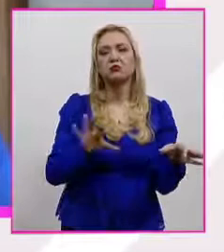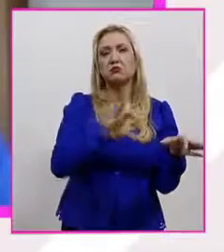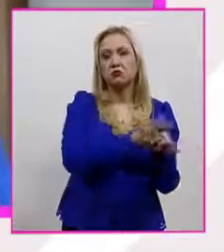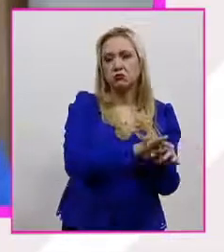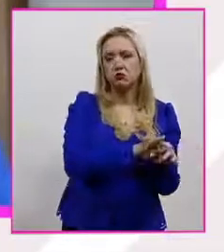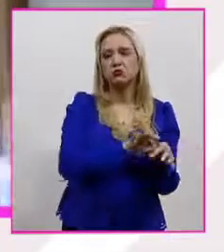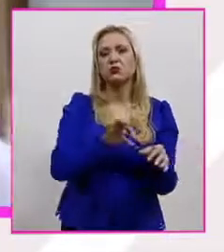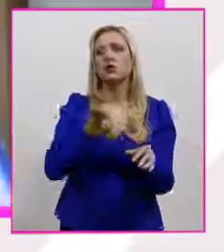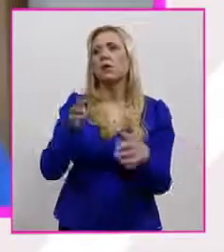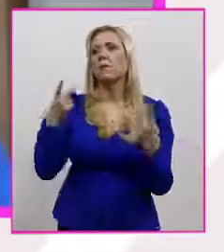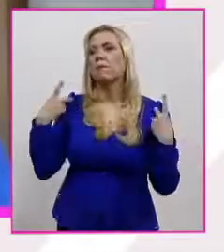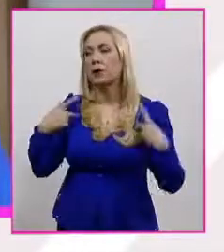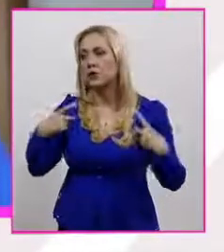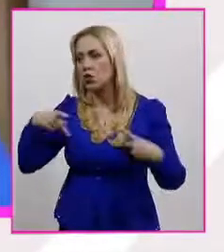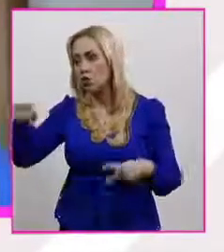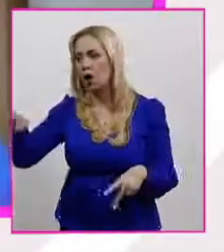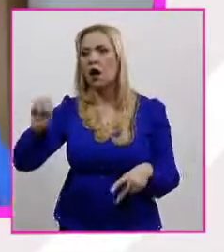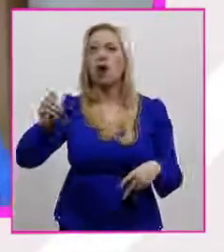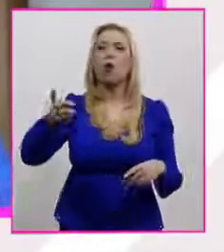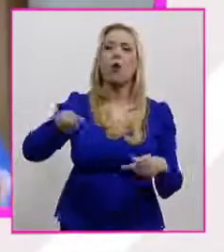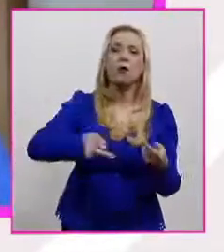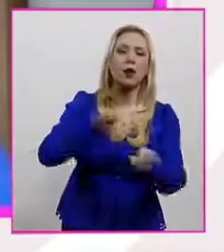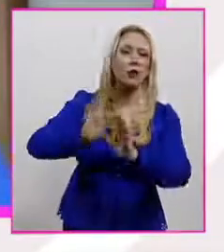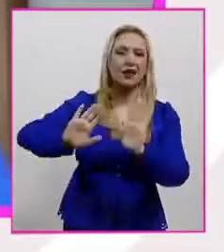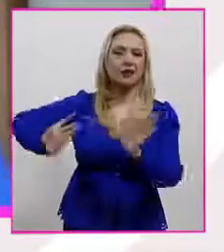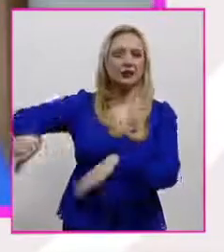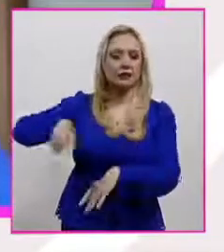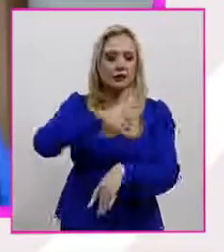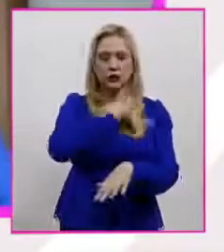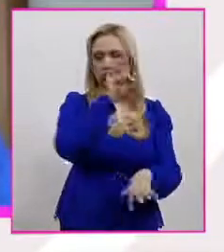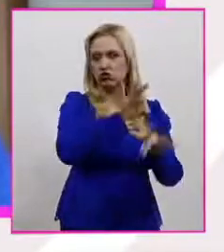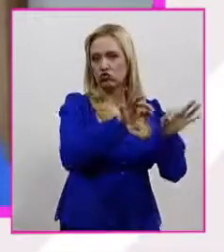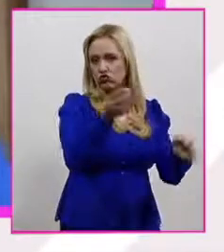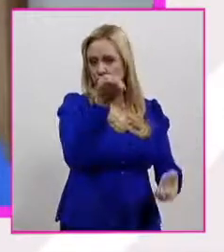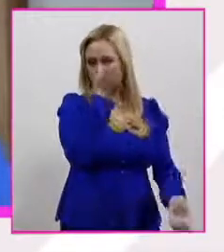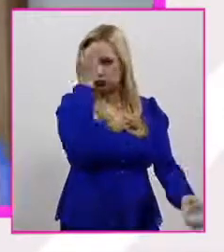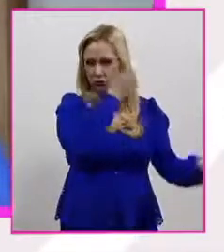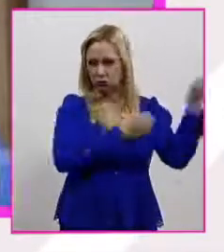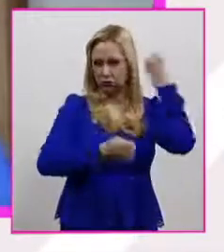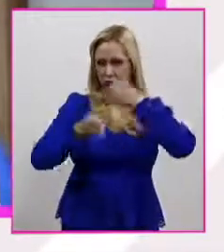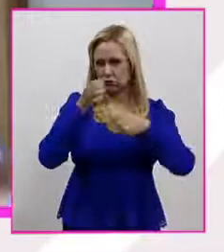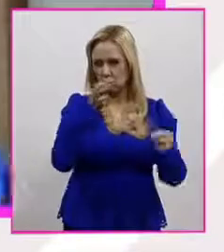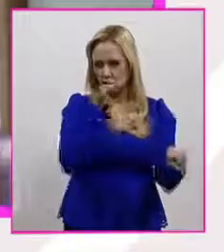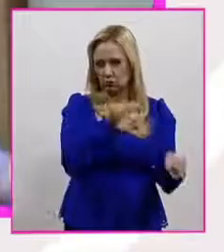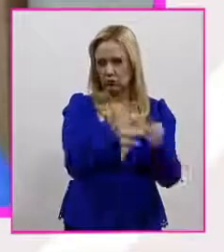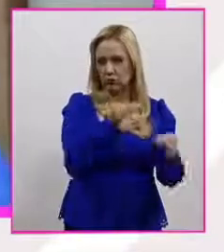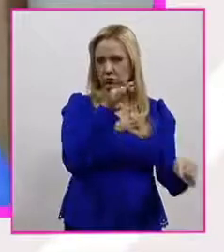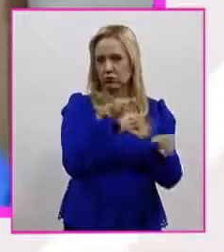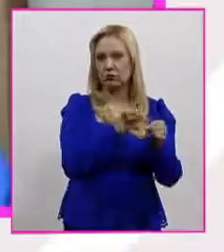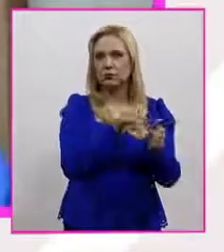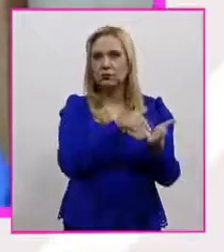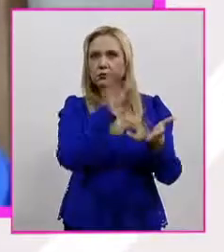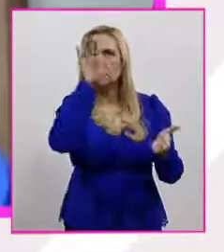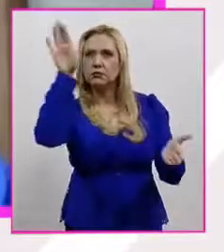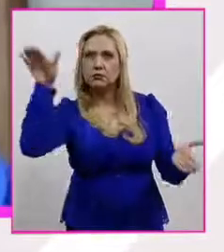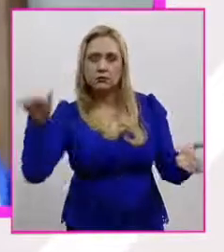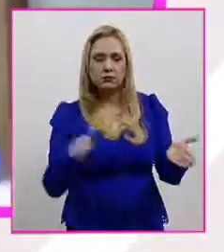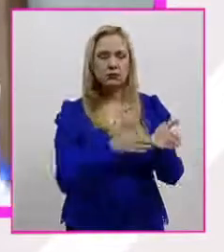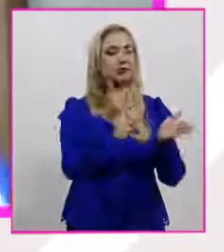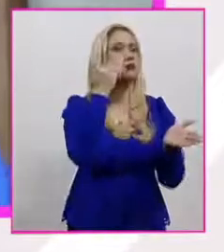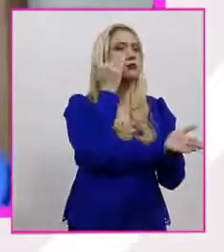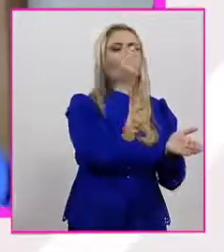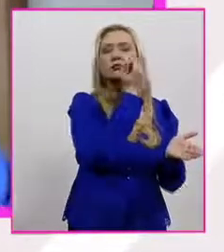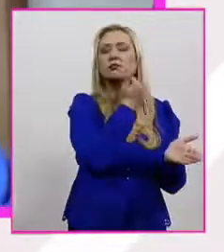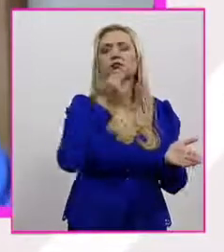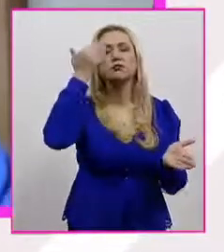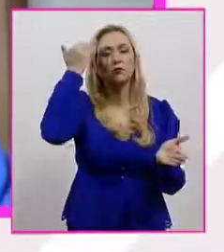de un entrevistador o de la persona. Y es a lo que se está moviendo la literatura de usar. Digamos, es un poco más complejo porque